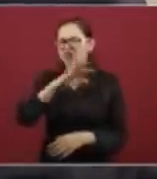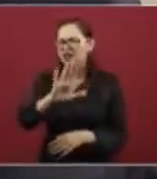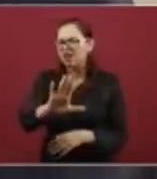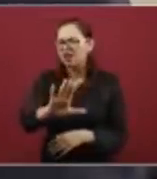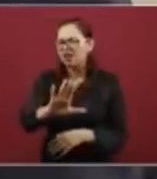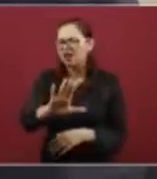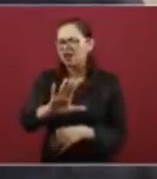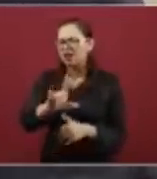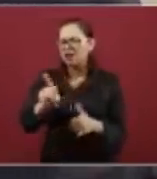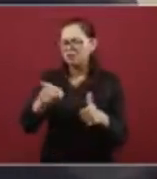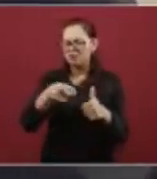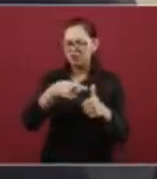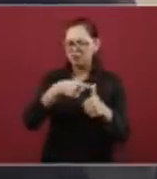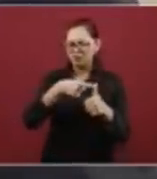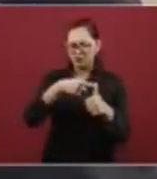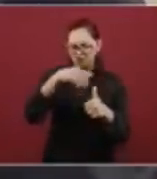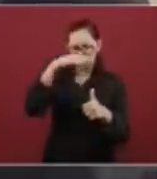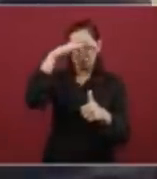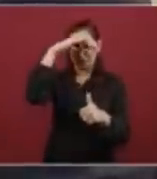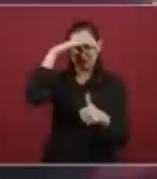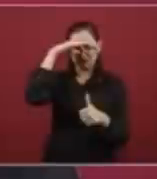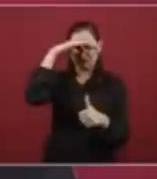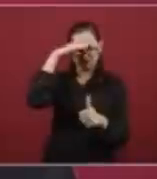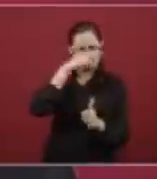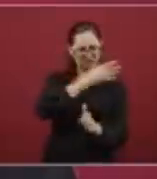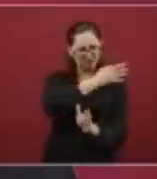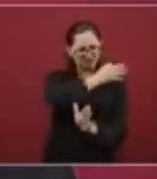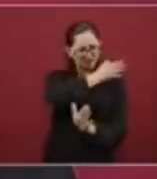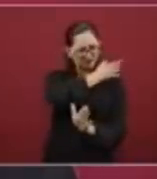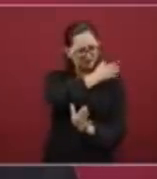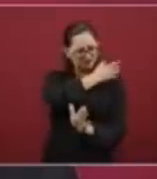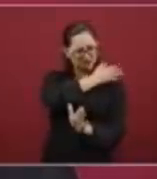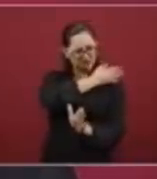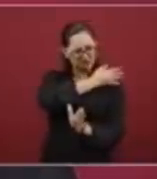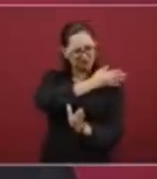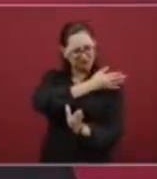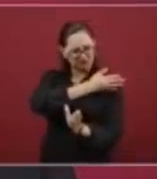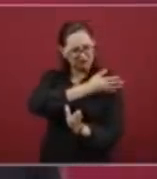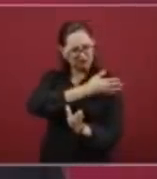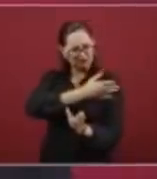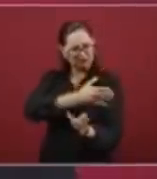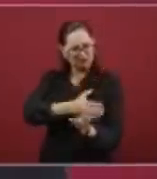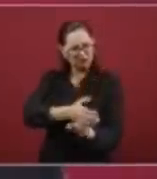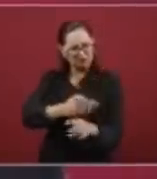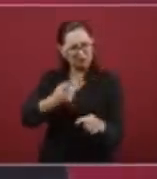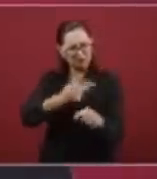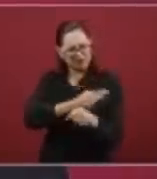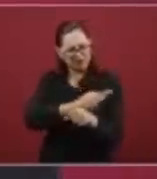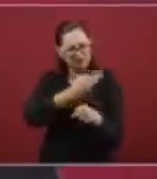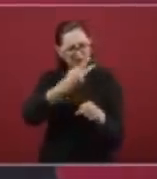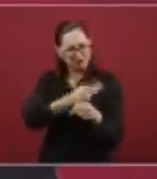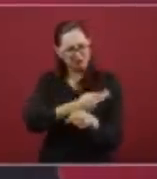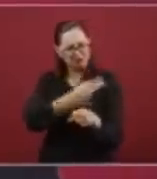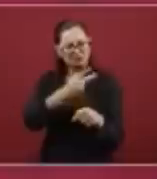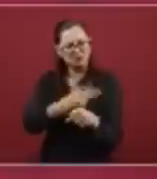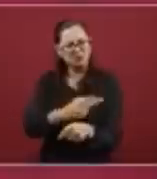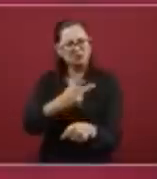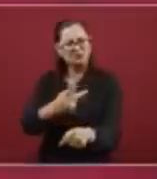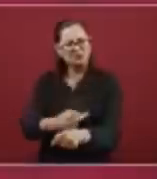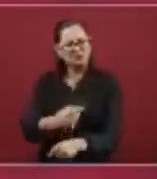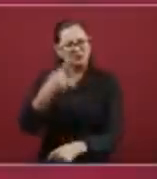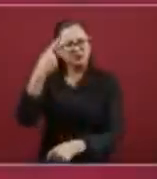nos ponemos al corriente, hacemos una revisión de lo que sucedió y sin pedir